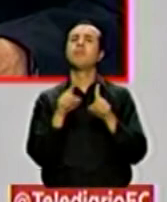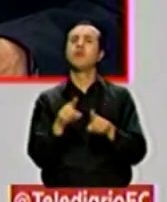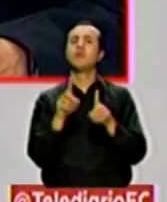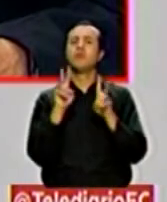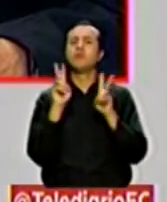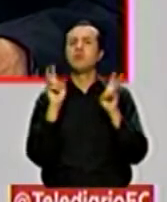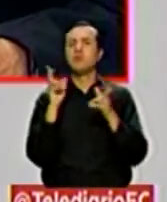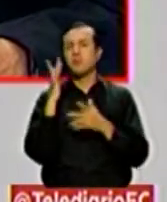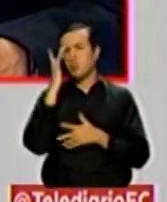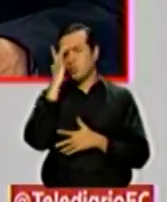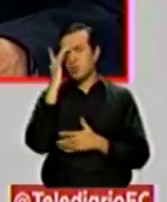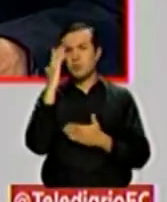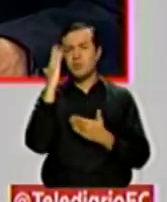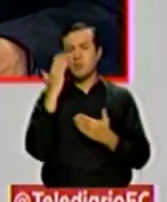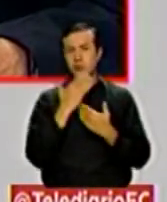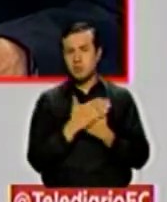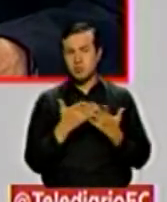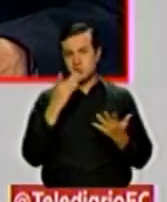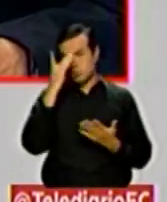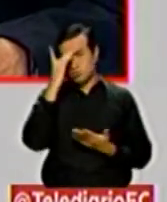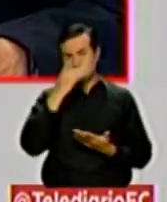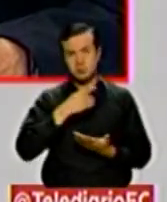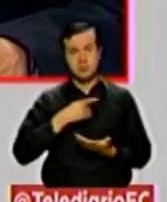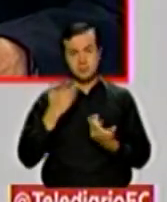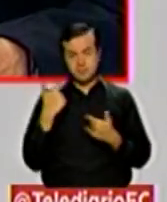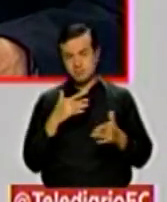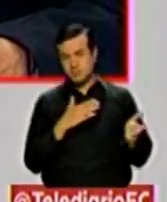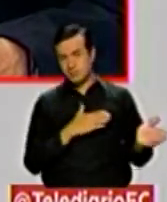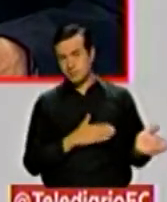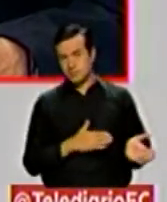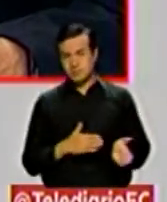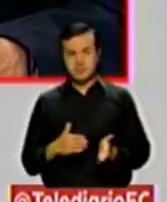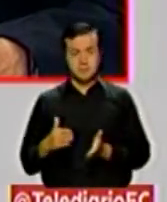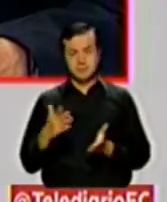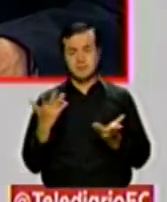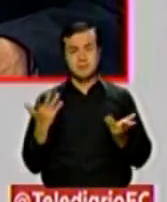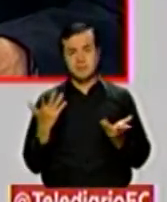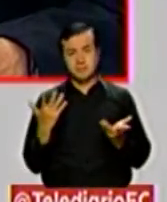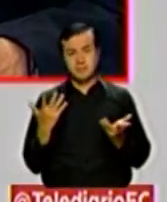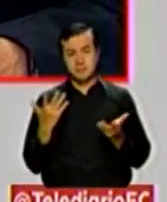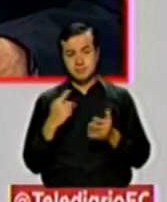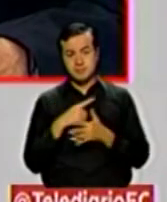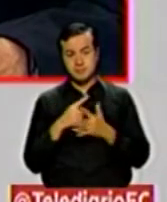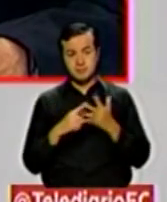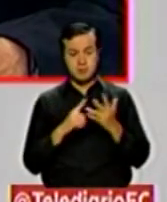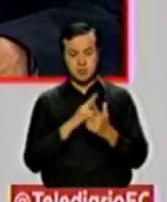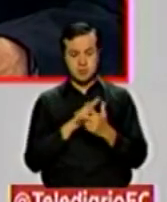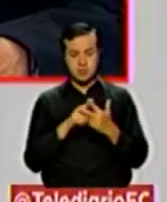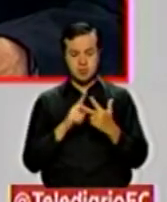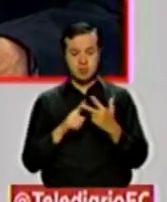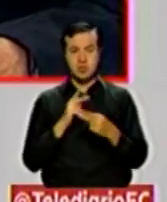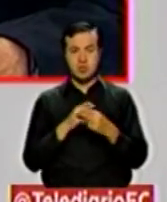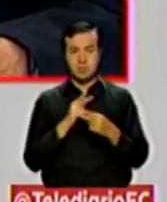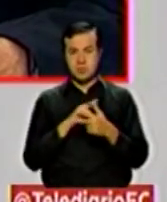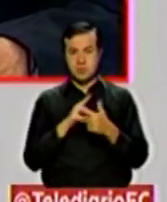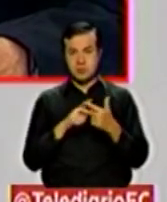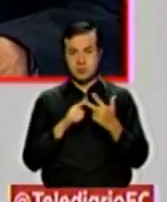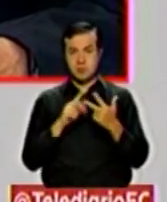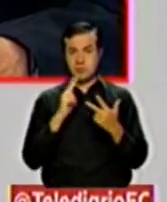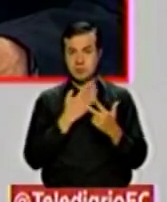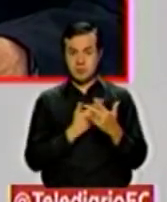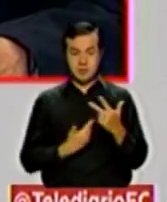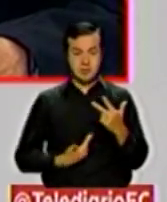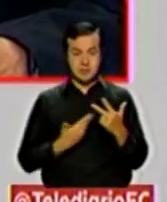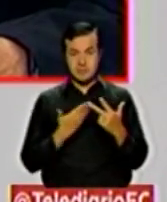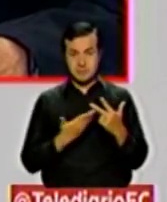significado político de la designación y de la inclusión de estos nombres en la terna para vicepresidente